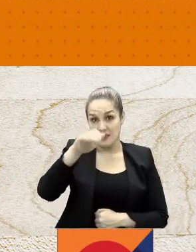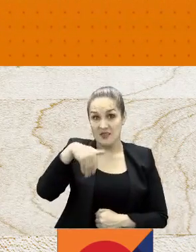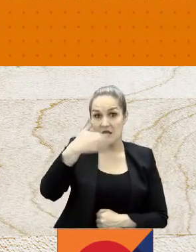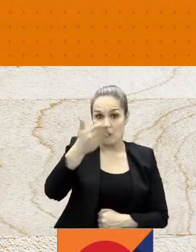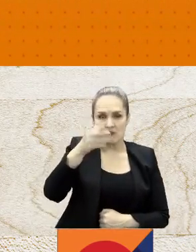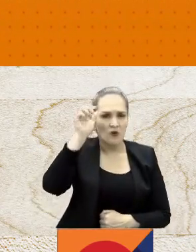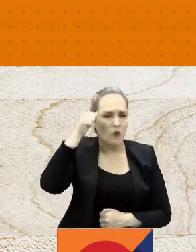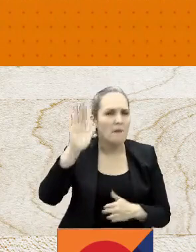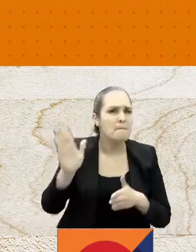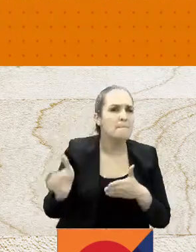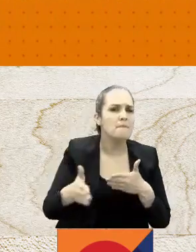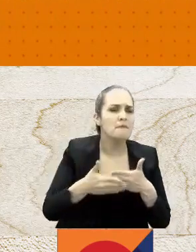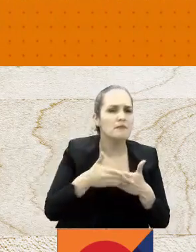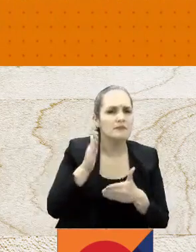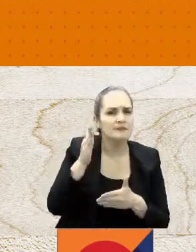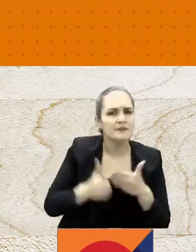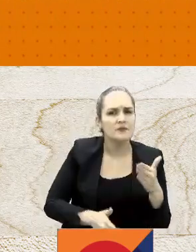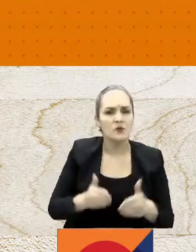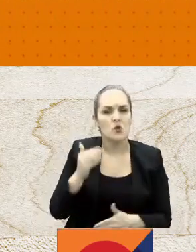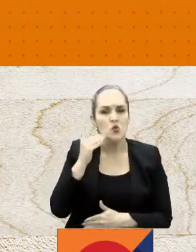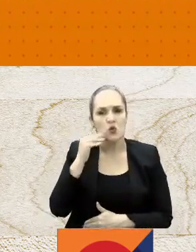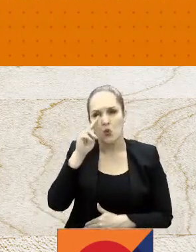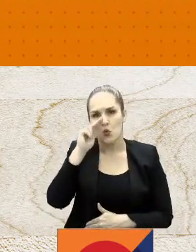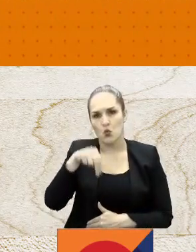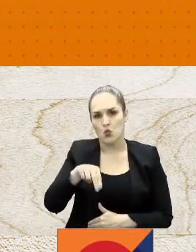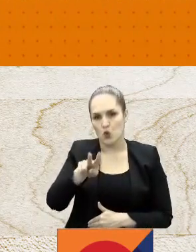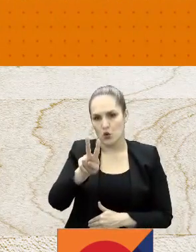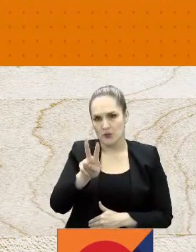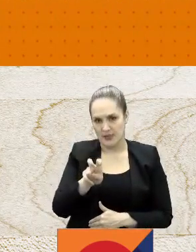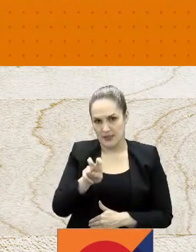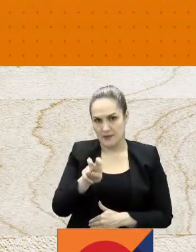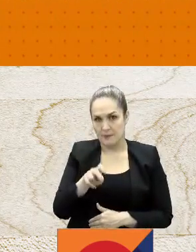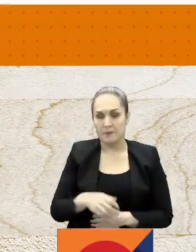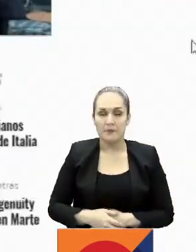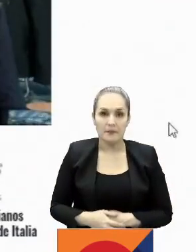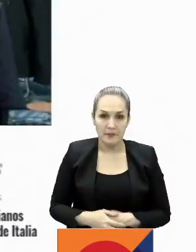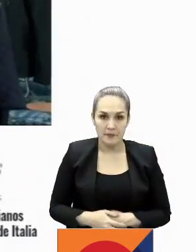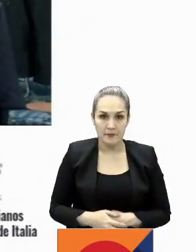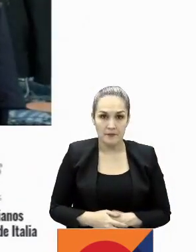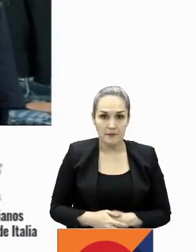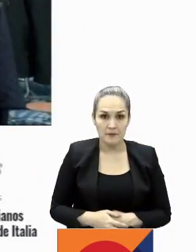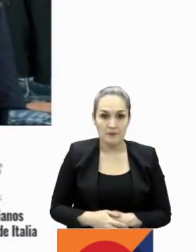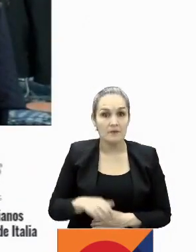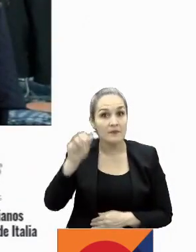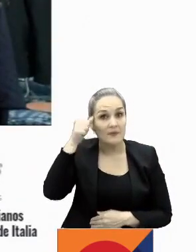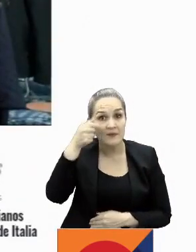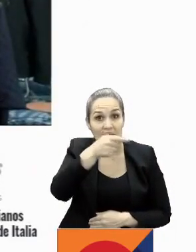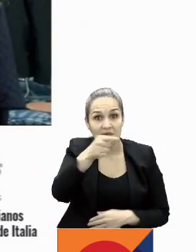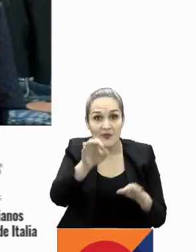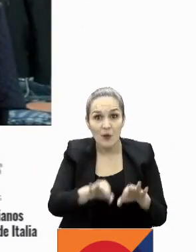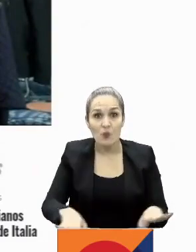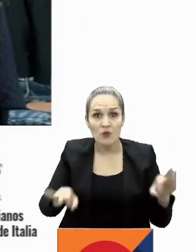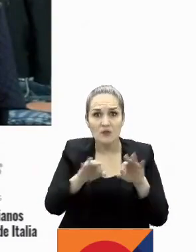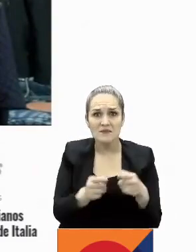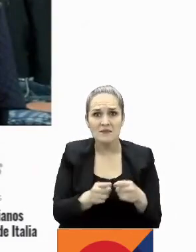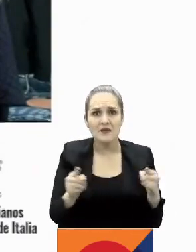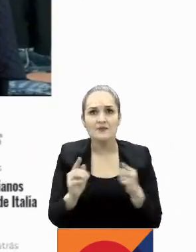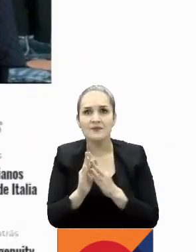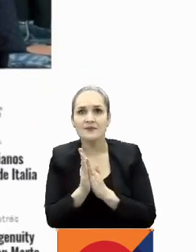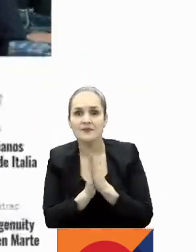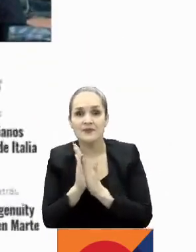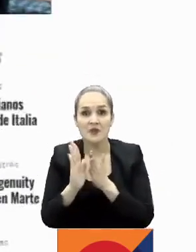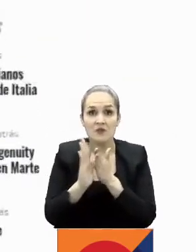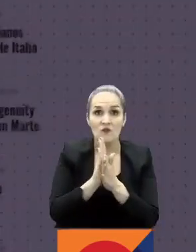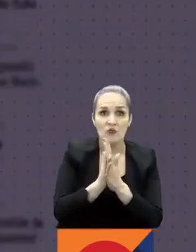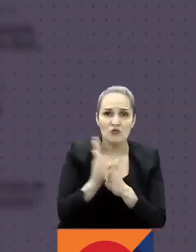la convocatoria estará abierta hasta el 7 de junio de 2021. Y muy importante, si quiere seguir informado